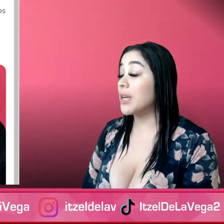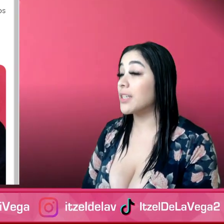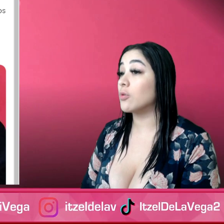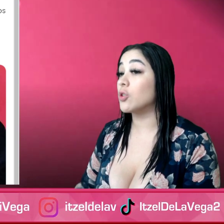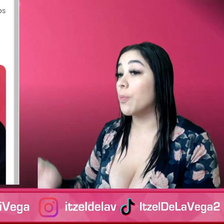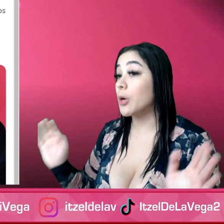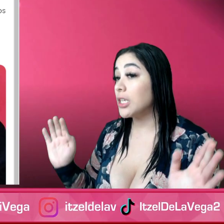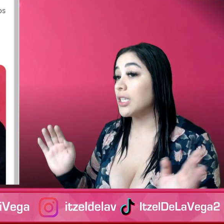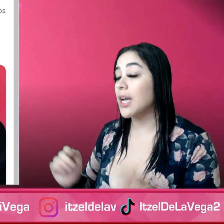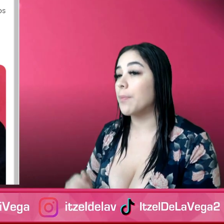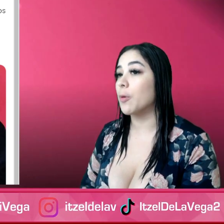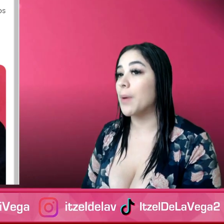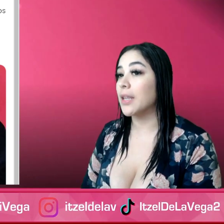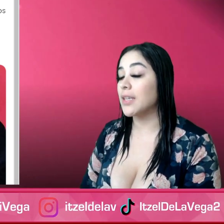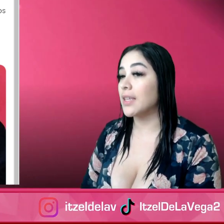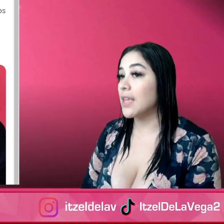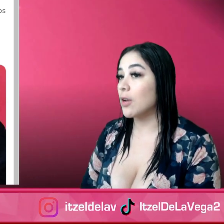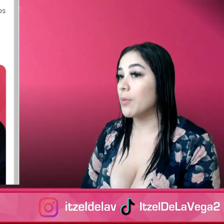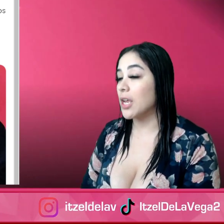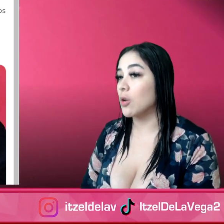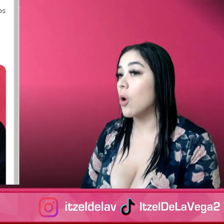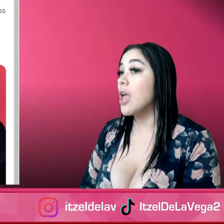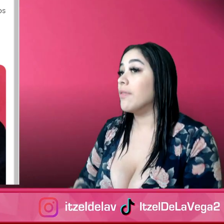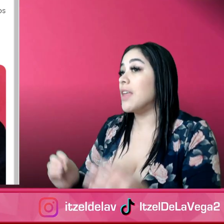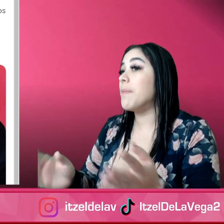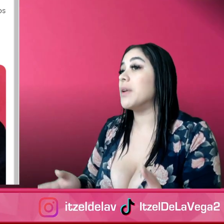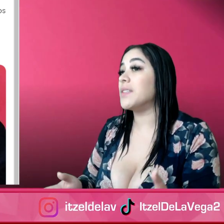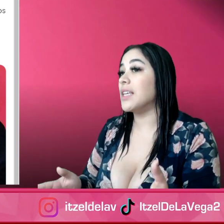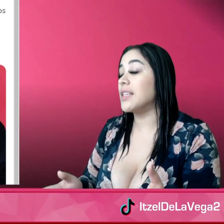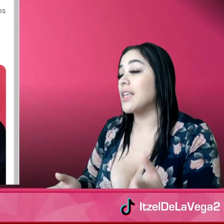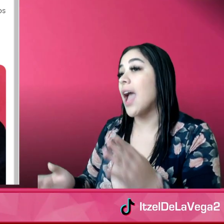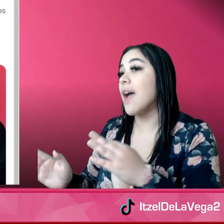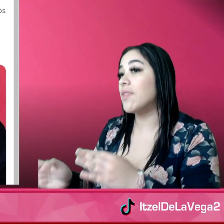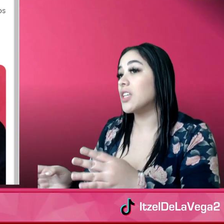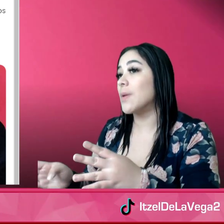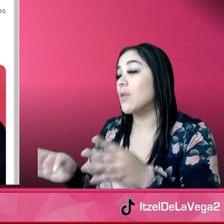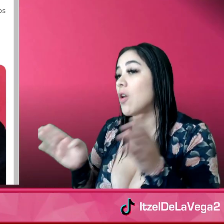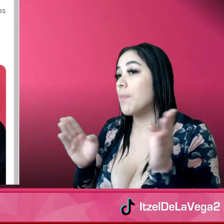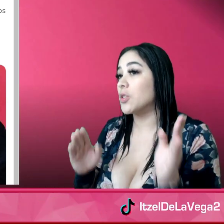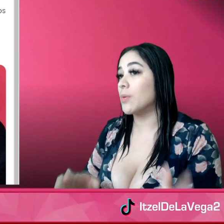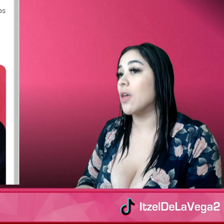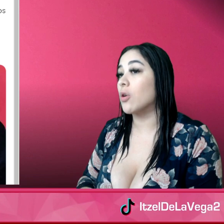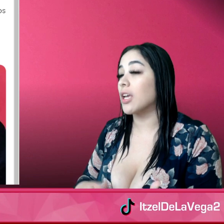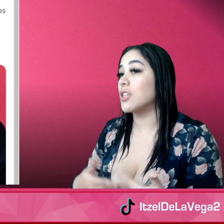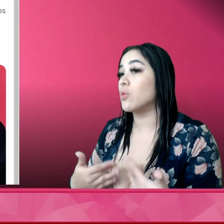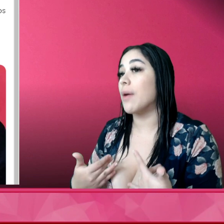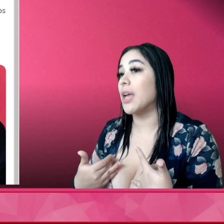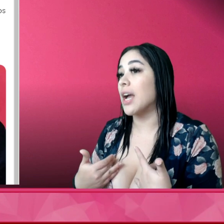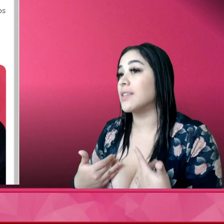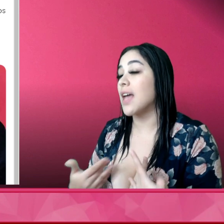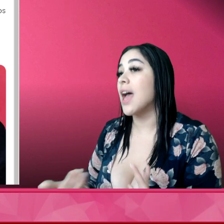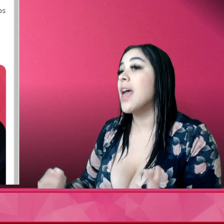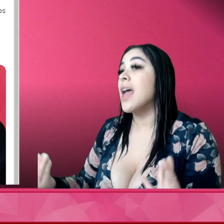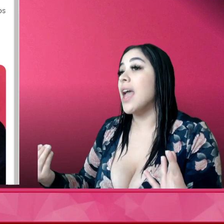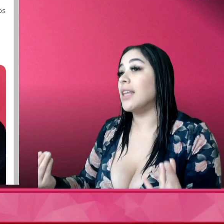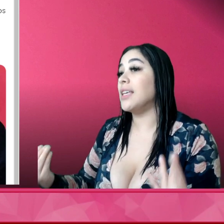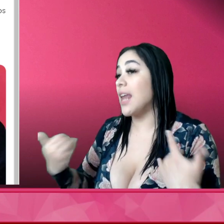o persecución política por parte del gobierno del presidente Andrés Manuel López Obrador, que es una